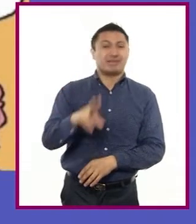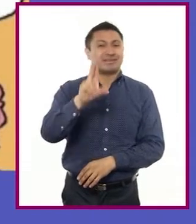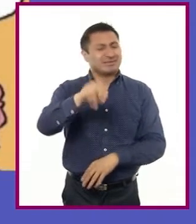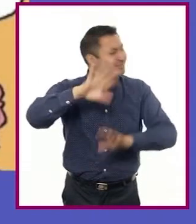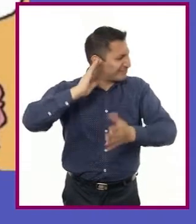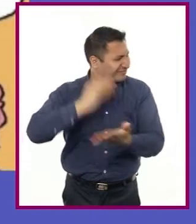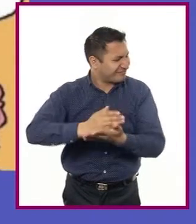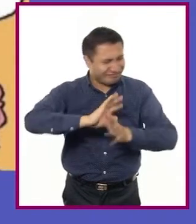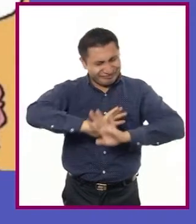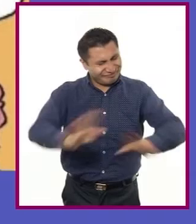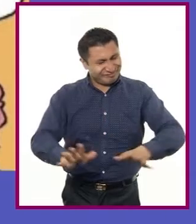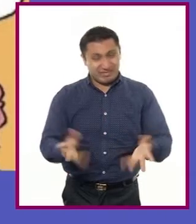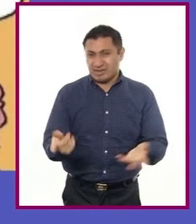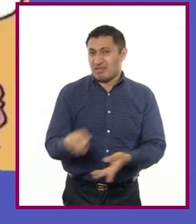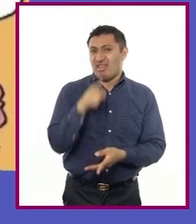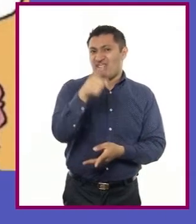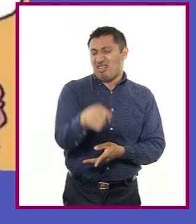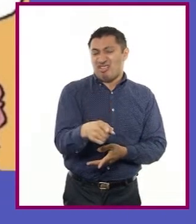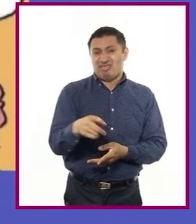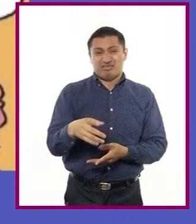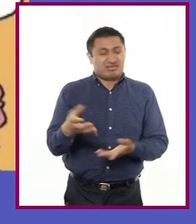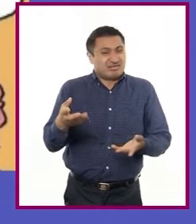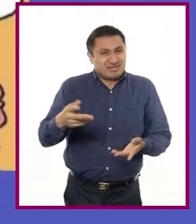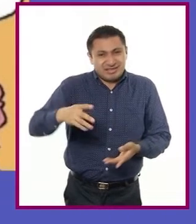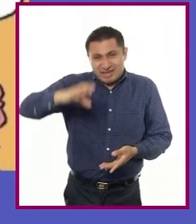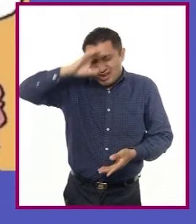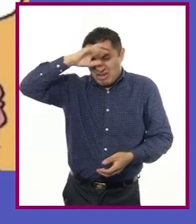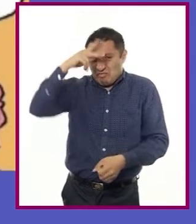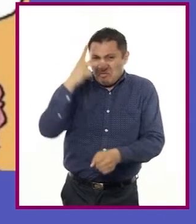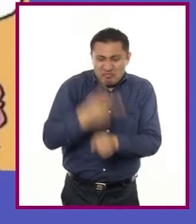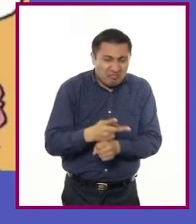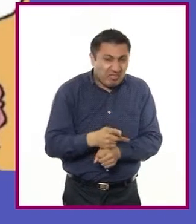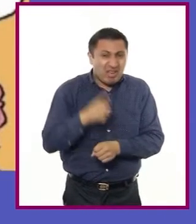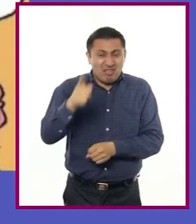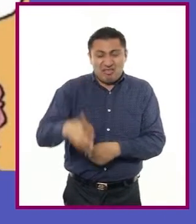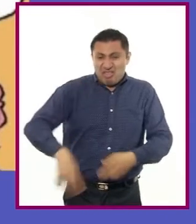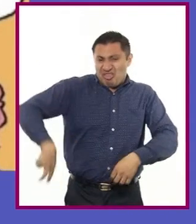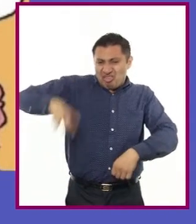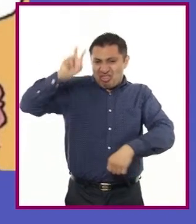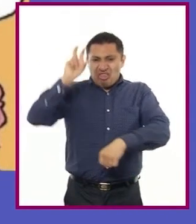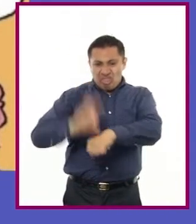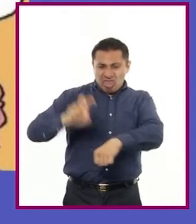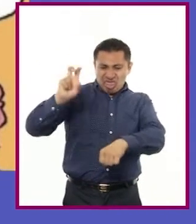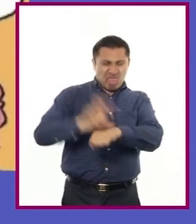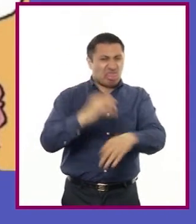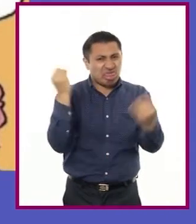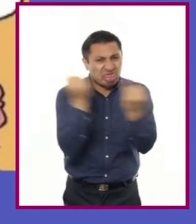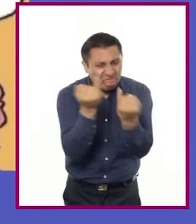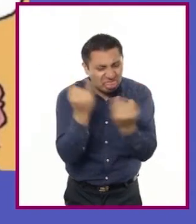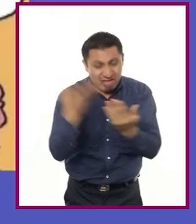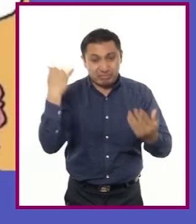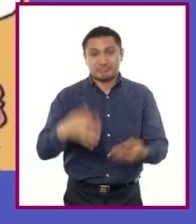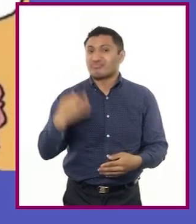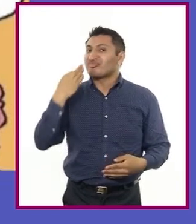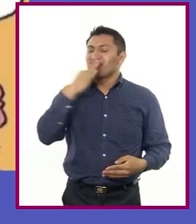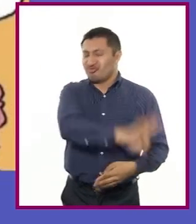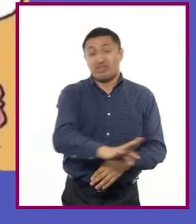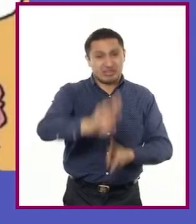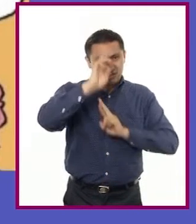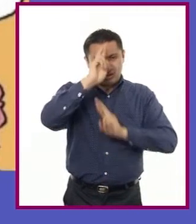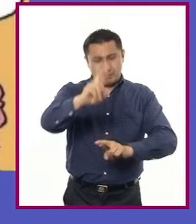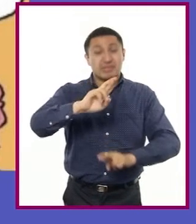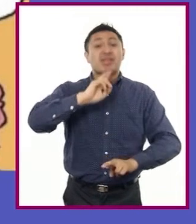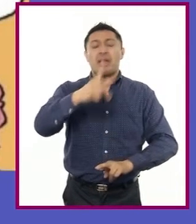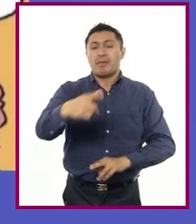compadre, porque además de racista, es usted bien machista. Falso. Y con todo respeto, mejor